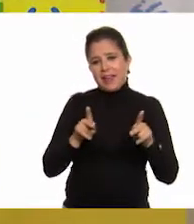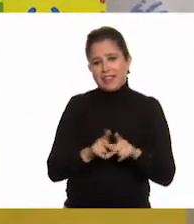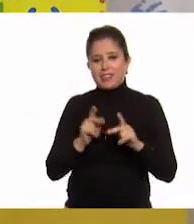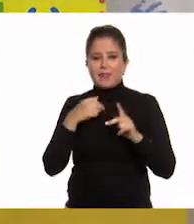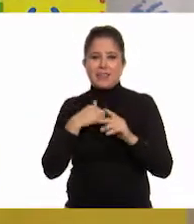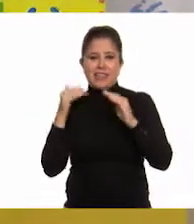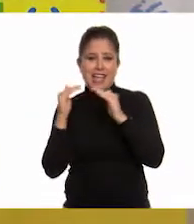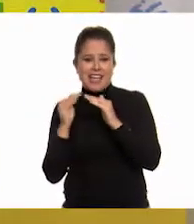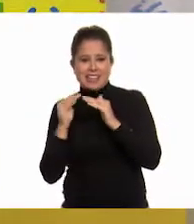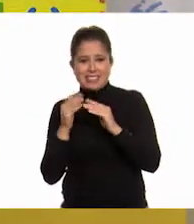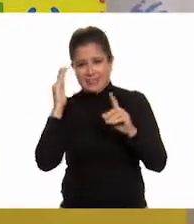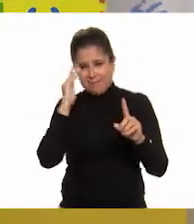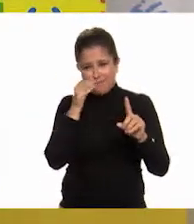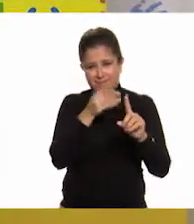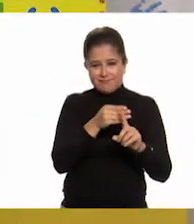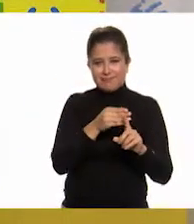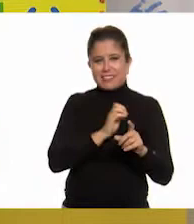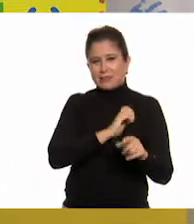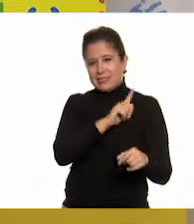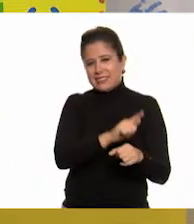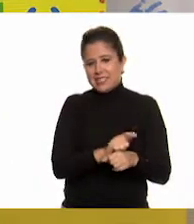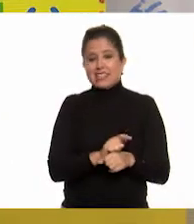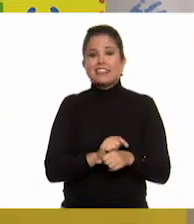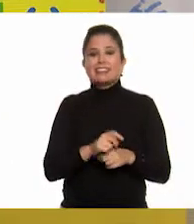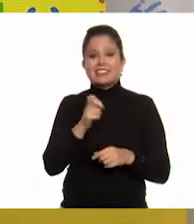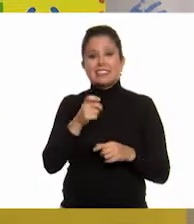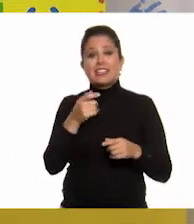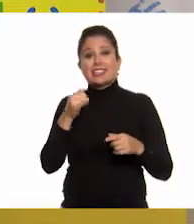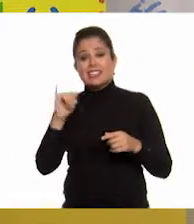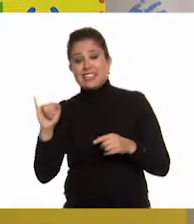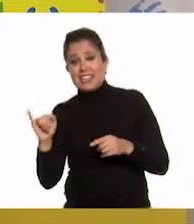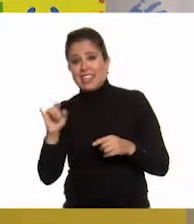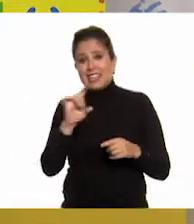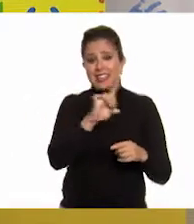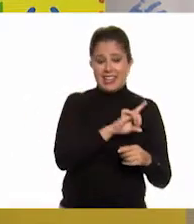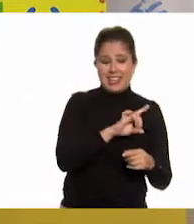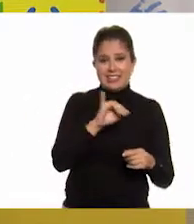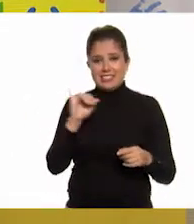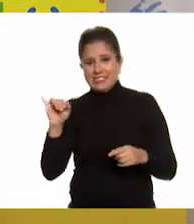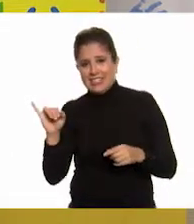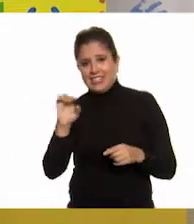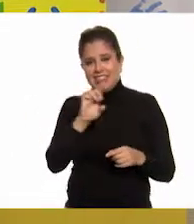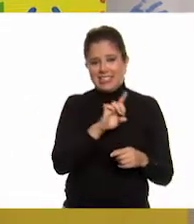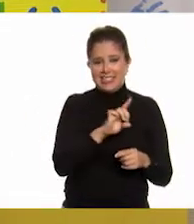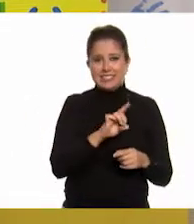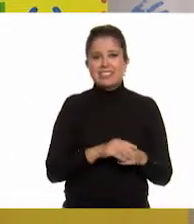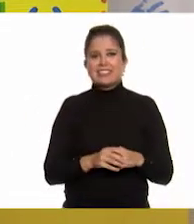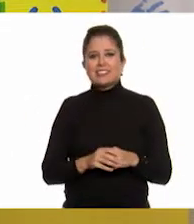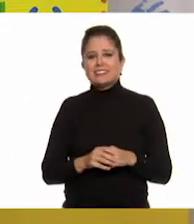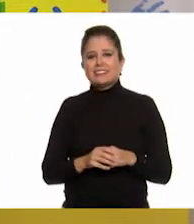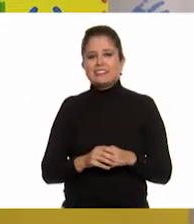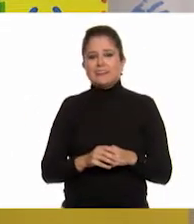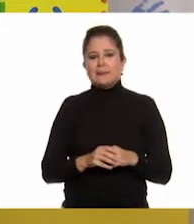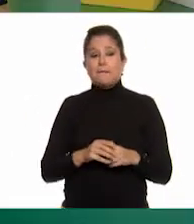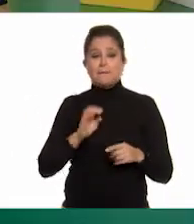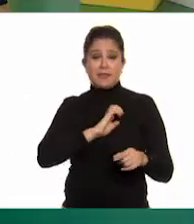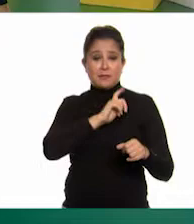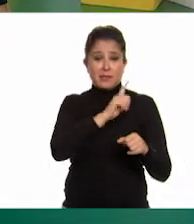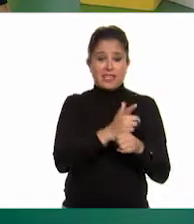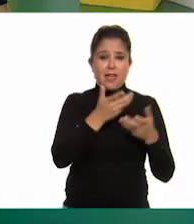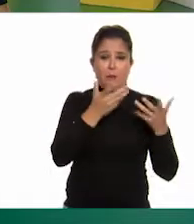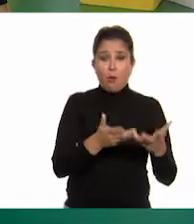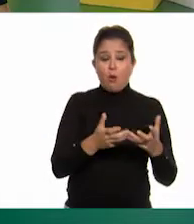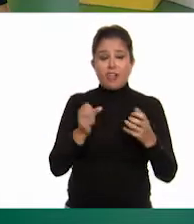casa es particular. Vamos a girar hacia la derecha y luego hacia la izquierda. Es particular, se moja